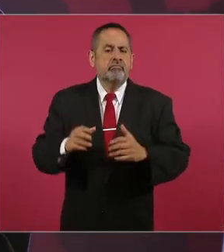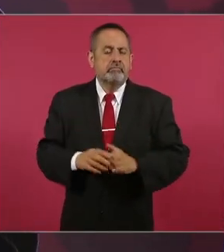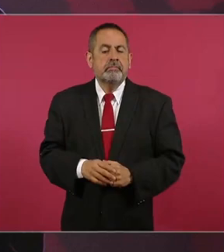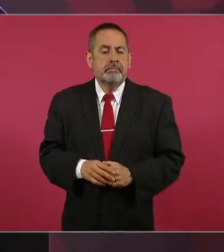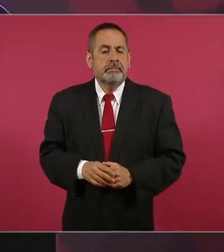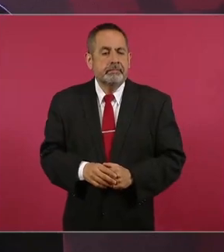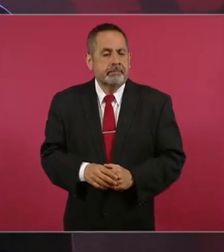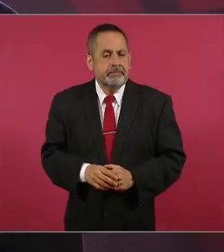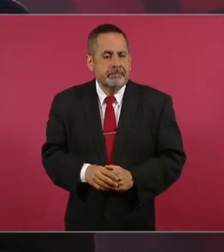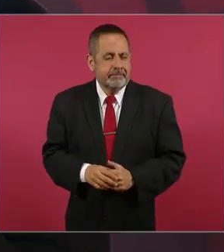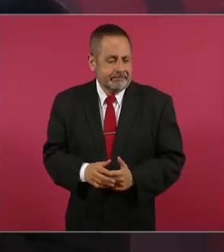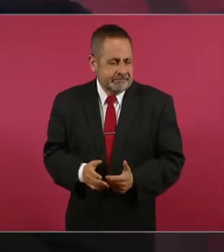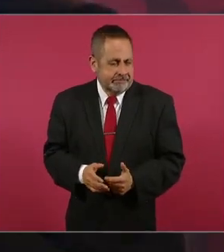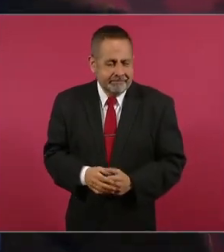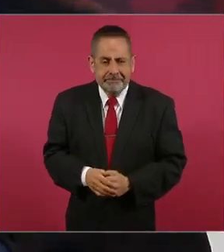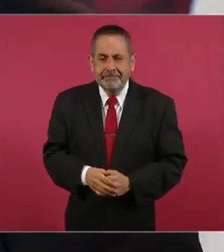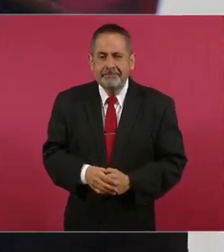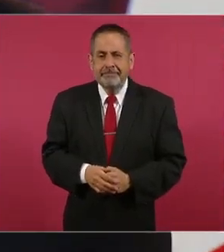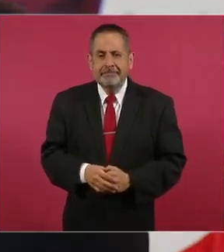Además,